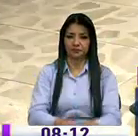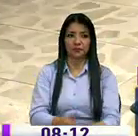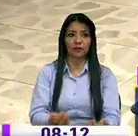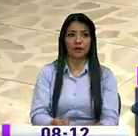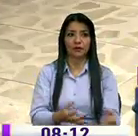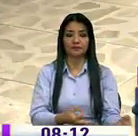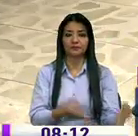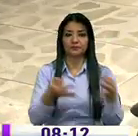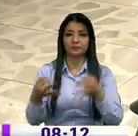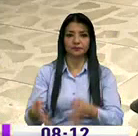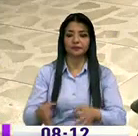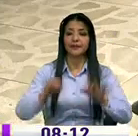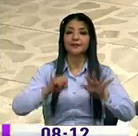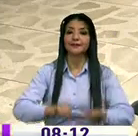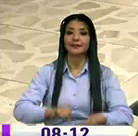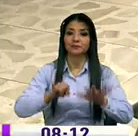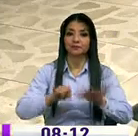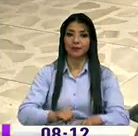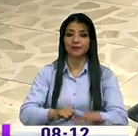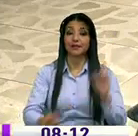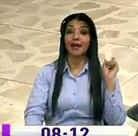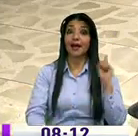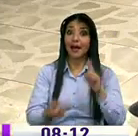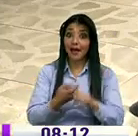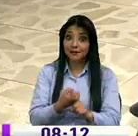de 6 meses hasta que